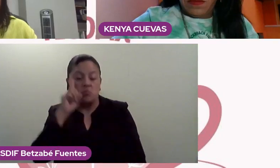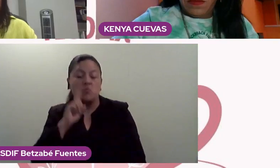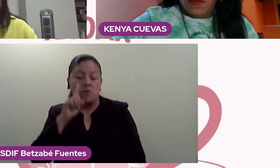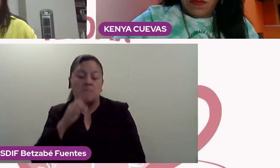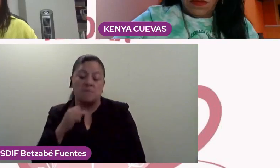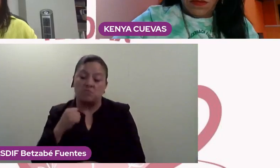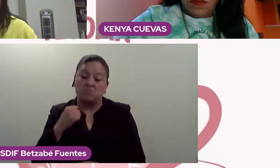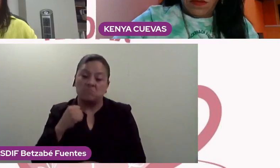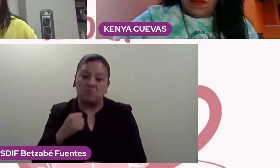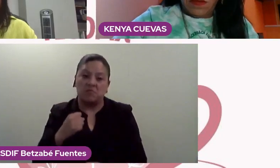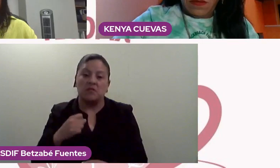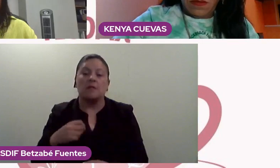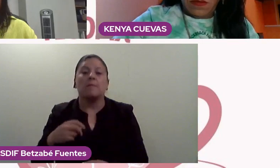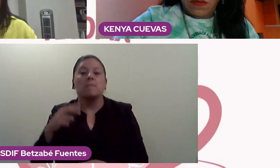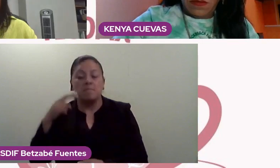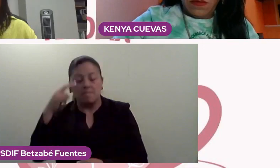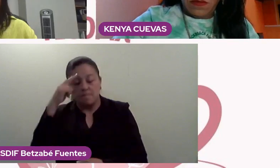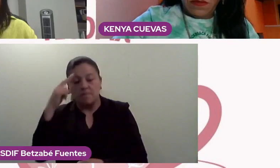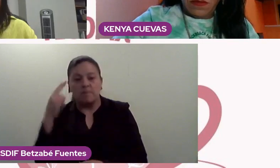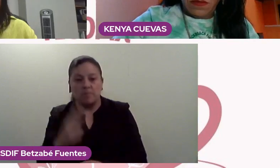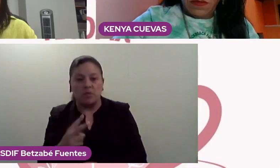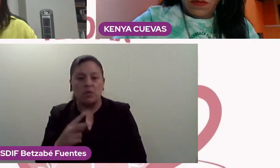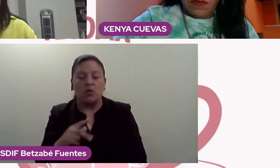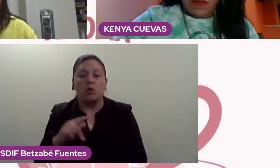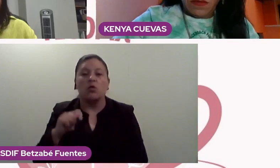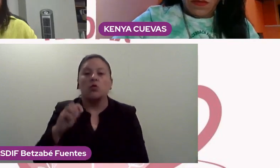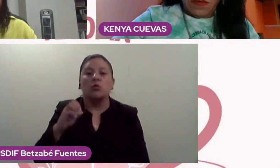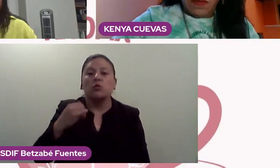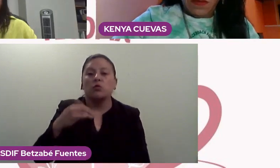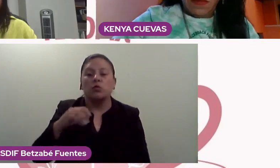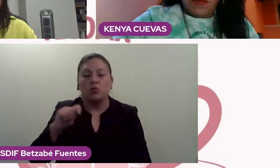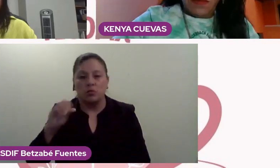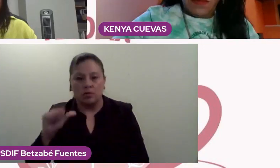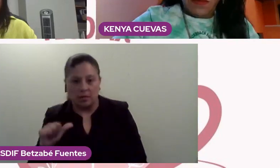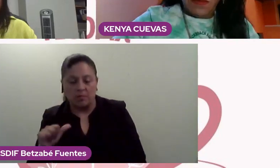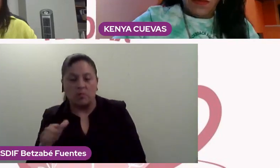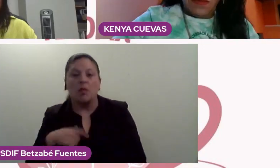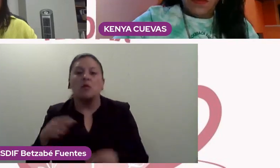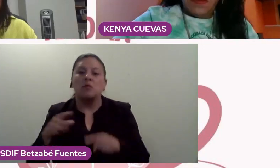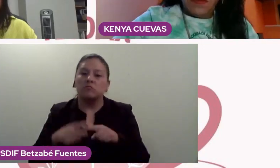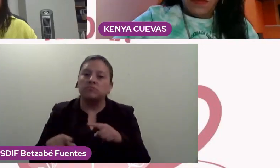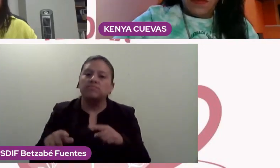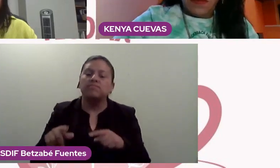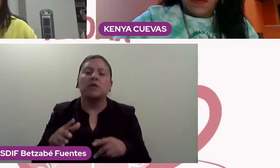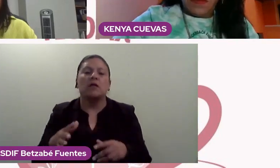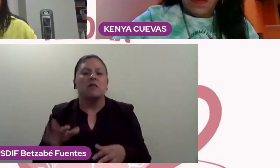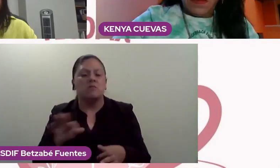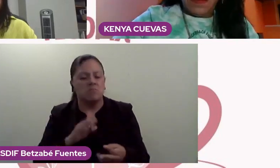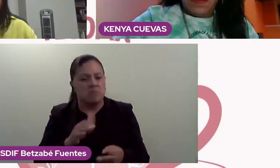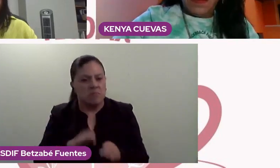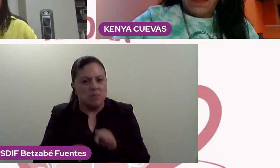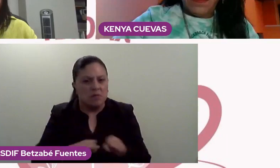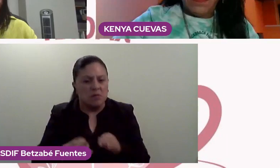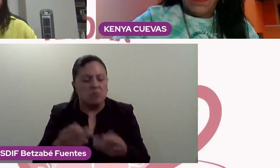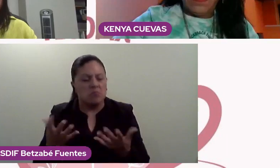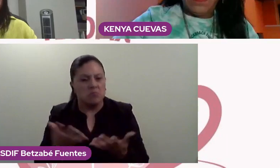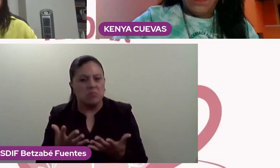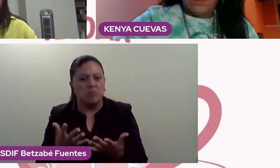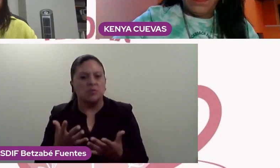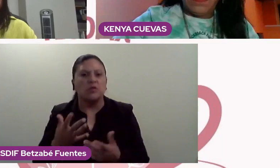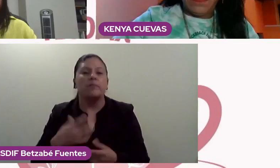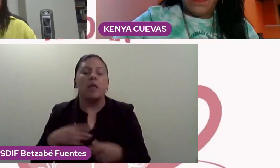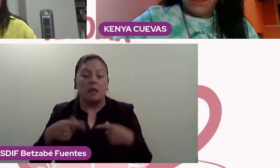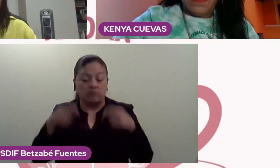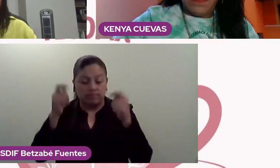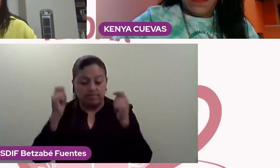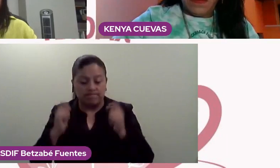Medalla Toyota Edición Olympic por su trayectoria en el activismo nacional. Galardón Forjadores de México por su